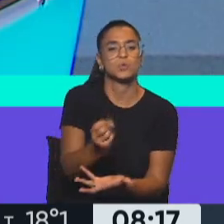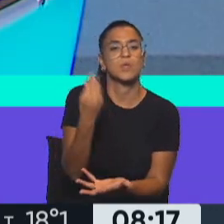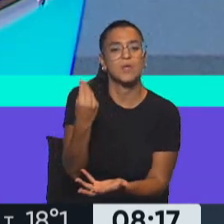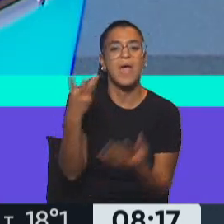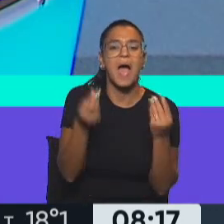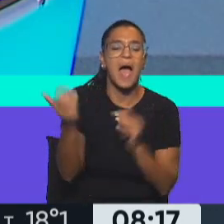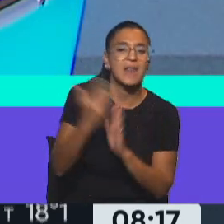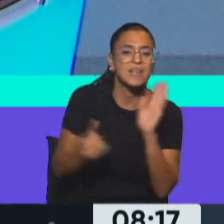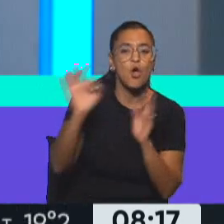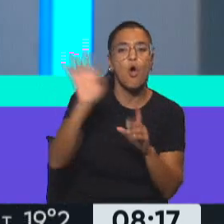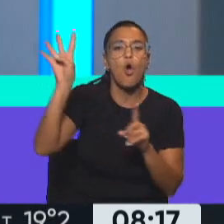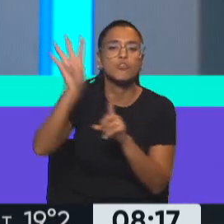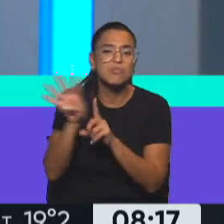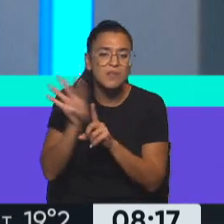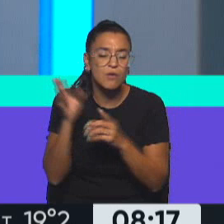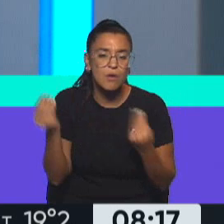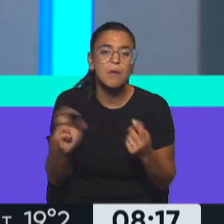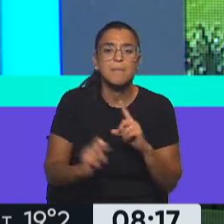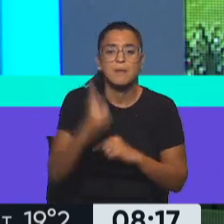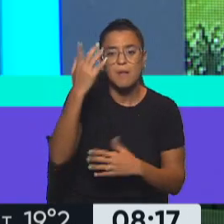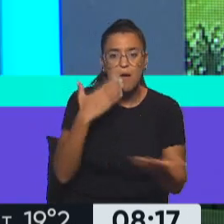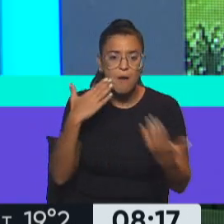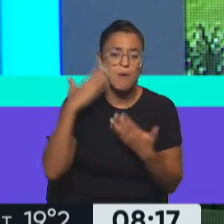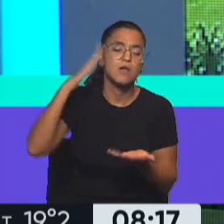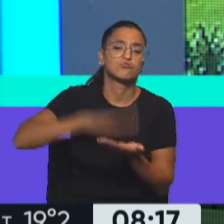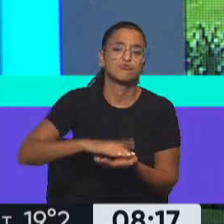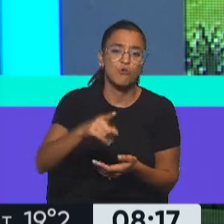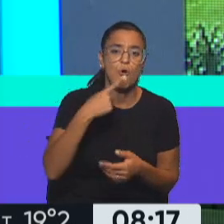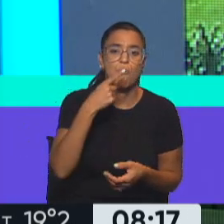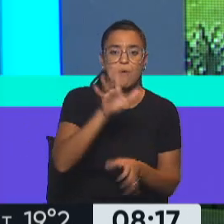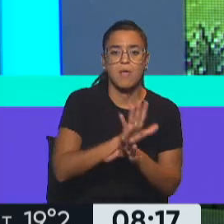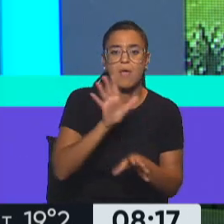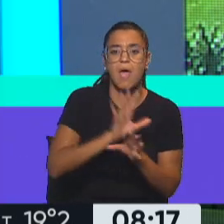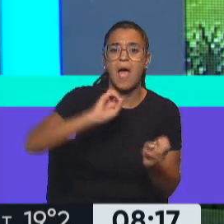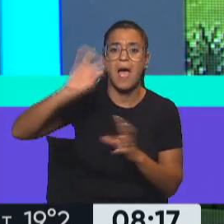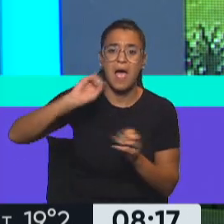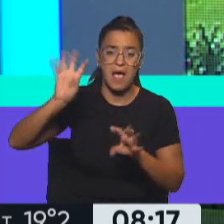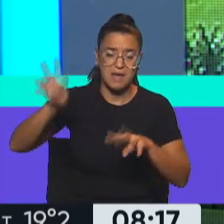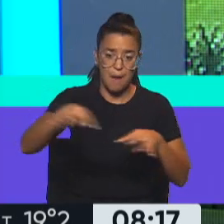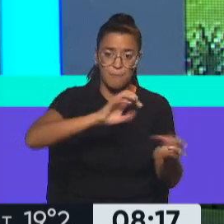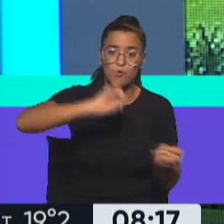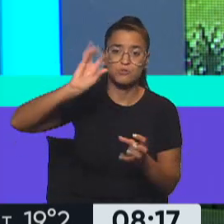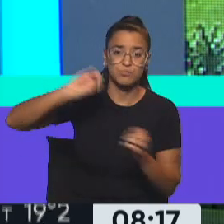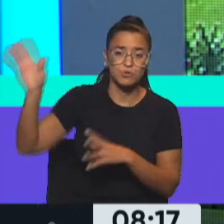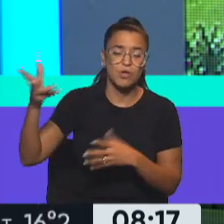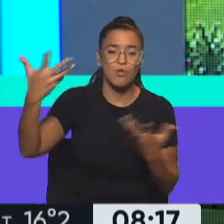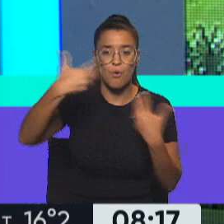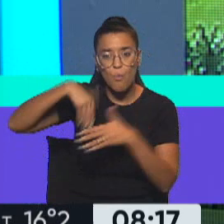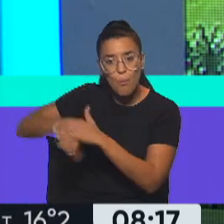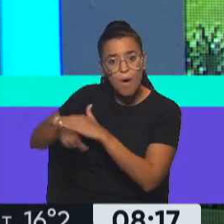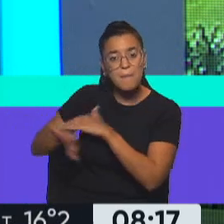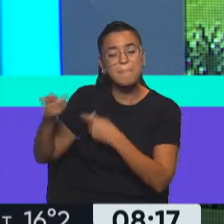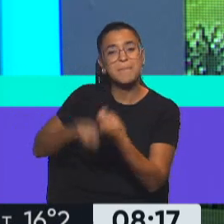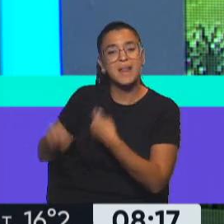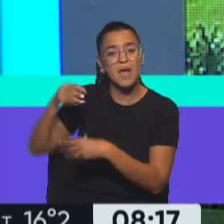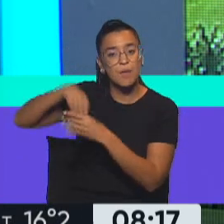la harina, es el trigo. Primero se había hablado de que los agroexportadores habían dejado un remanente, ¿no?, para el mercado